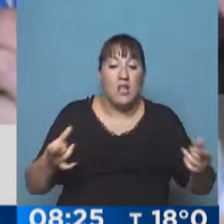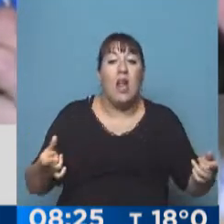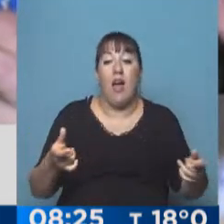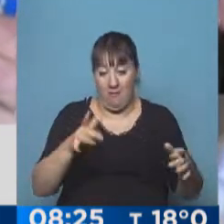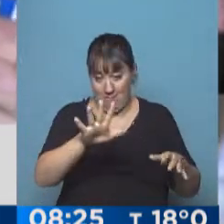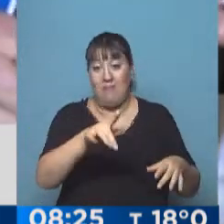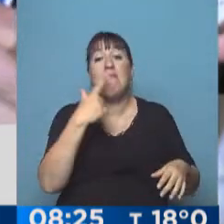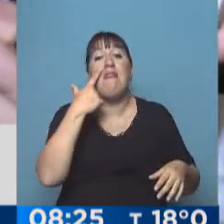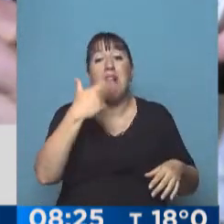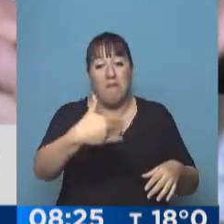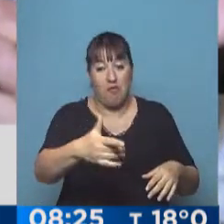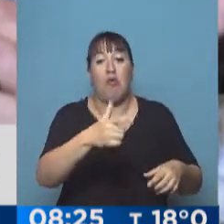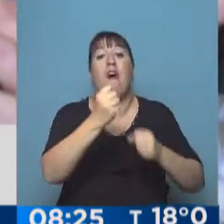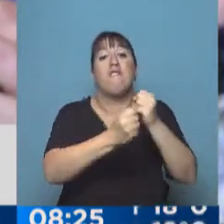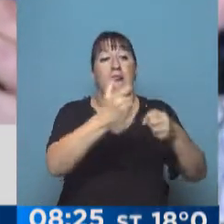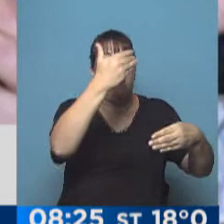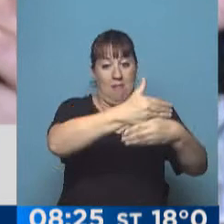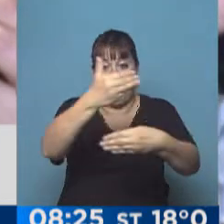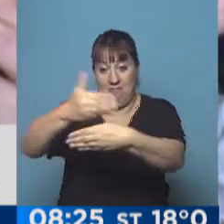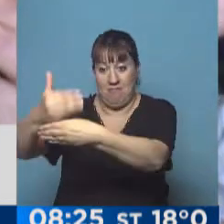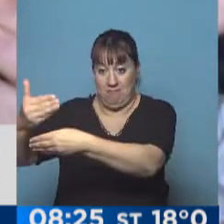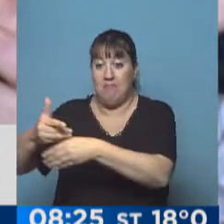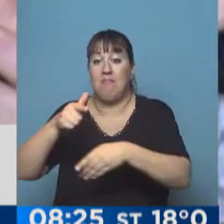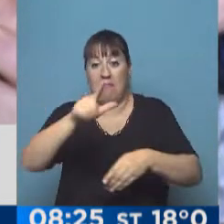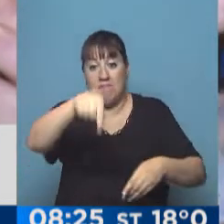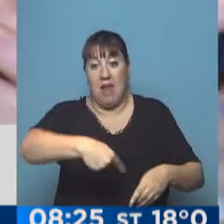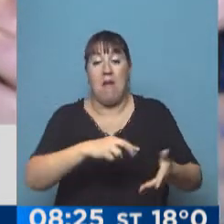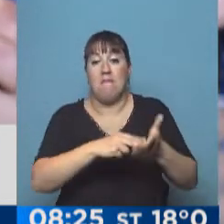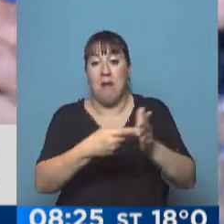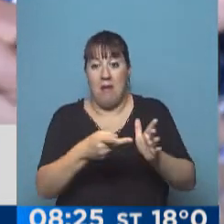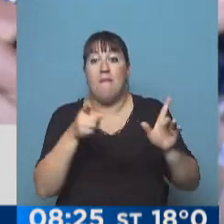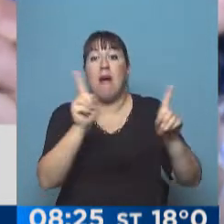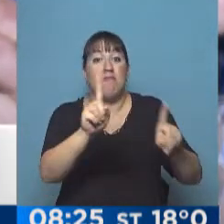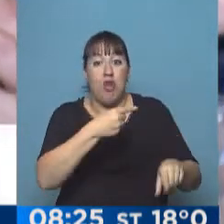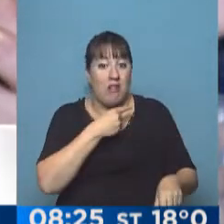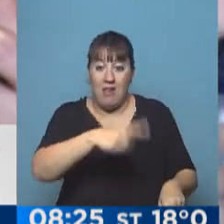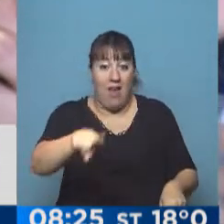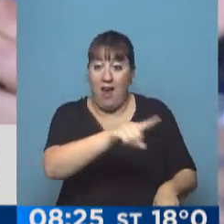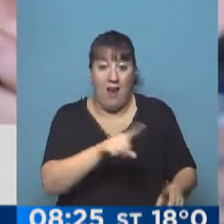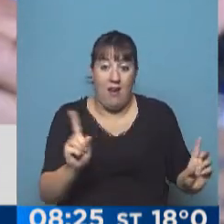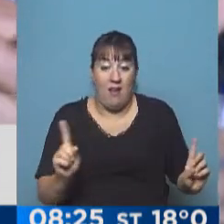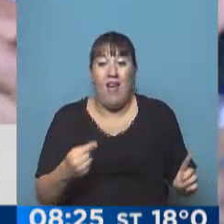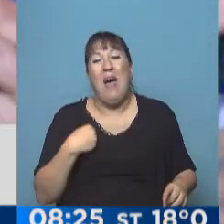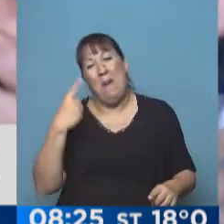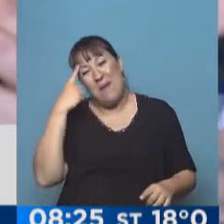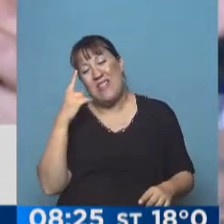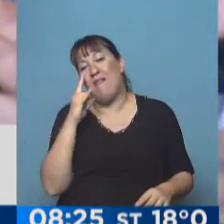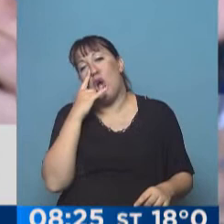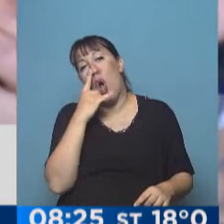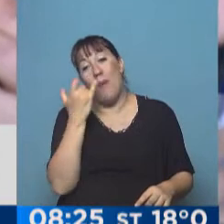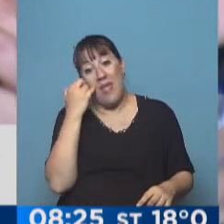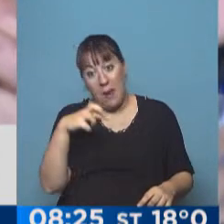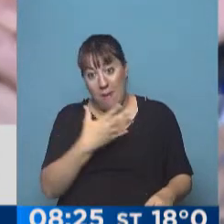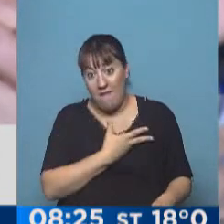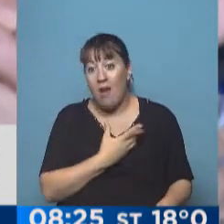empiezan a cerrar las fábricas y cómo empieza a impactar esa situación no deseable que veíamos que estábamos en una situación cómoda con efe mire lo que